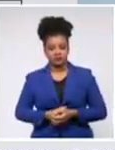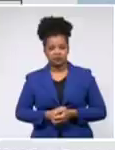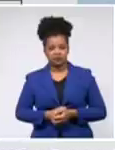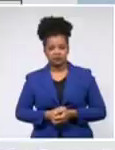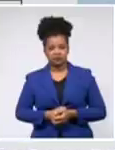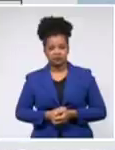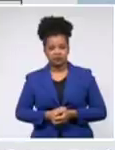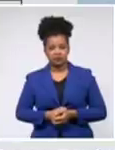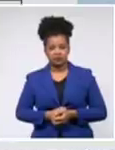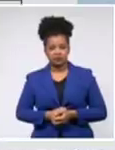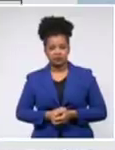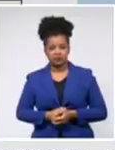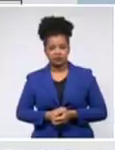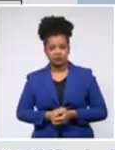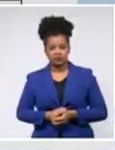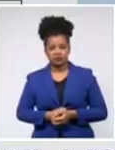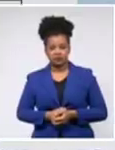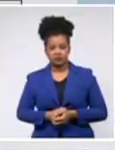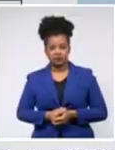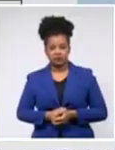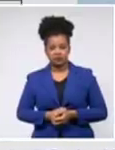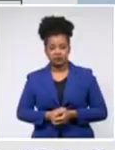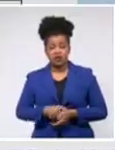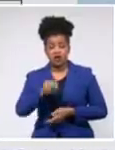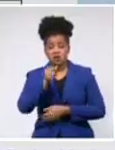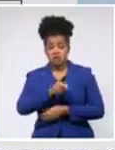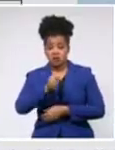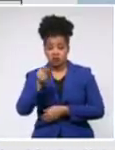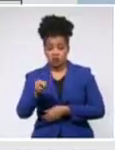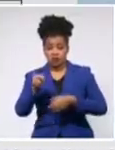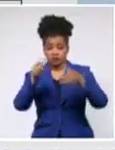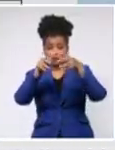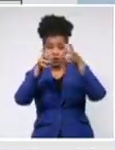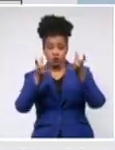De estas personas, ayer fallecieron